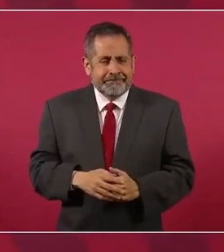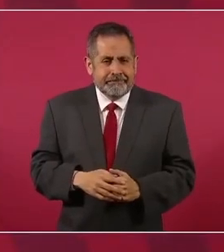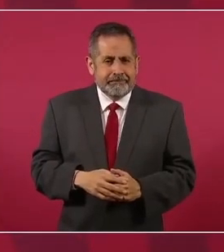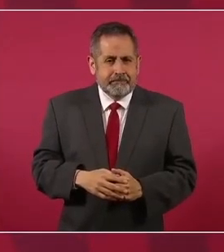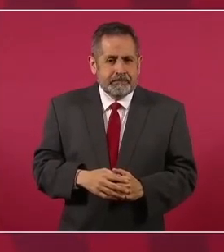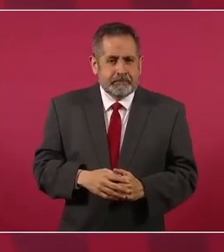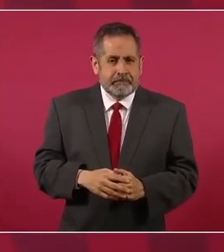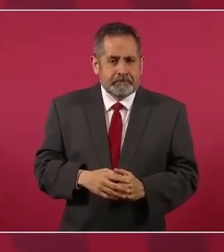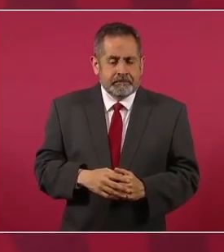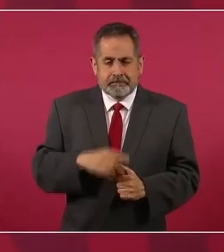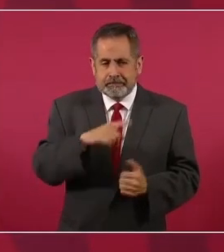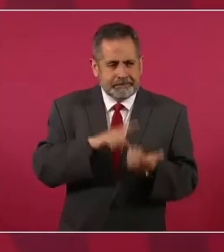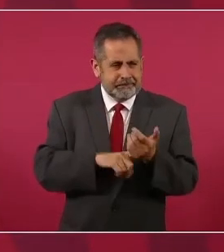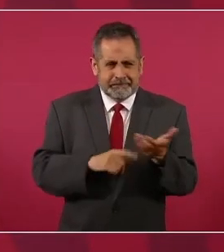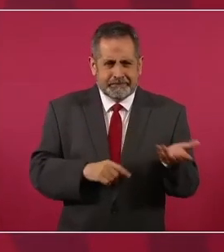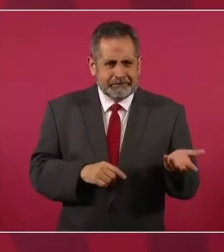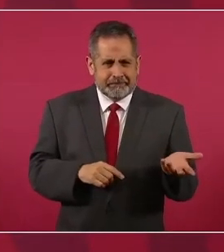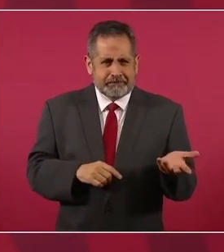está